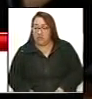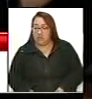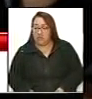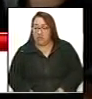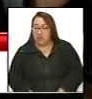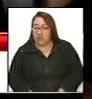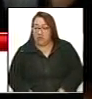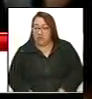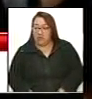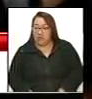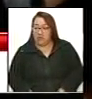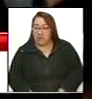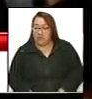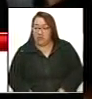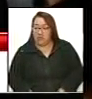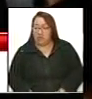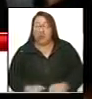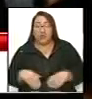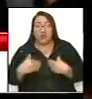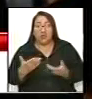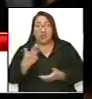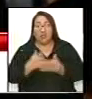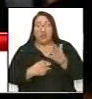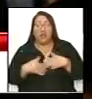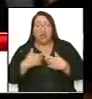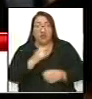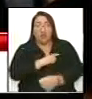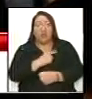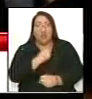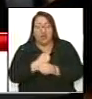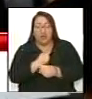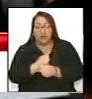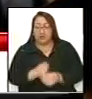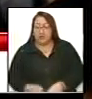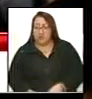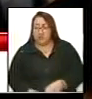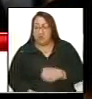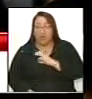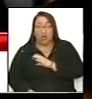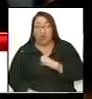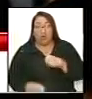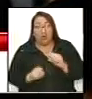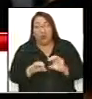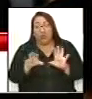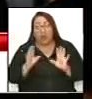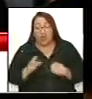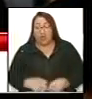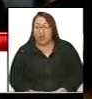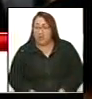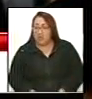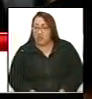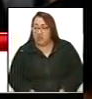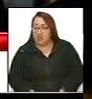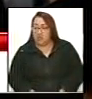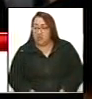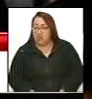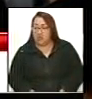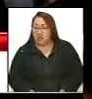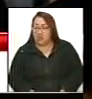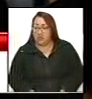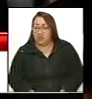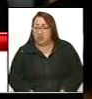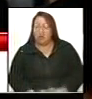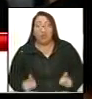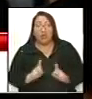en teoría, están dadas para fortalecer al Estado como tal, pero no regular actividades